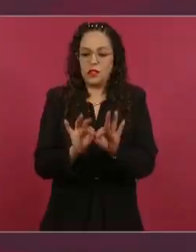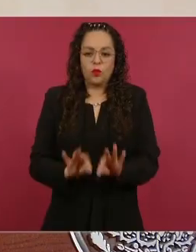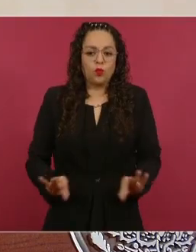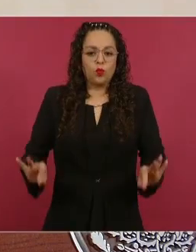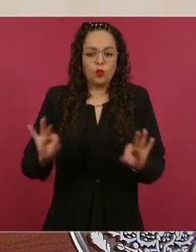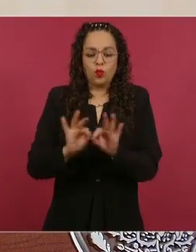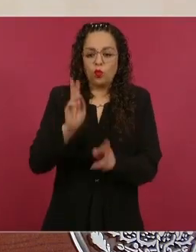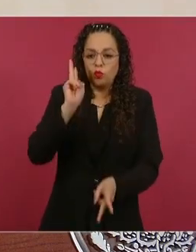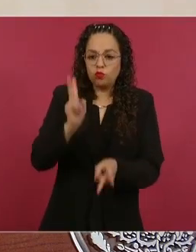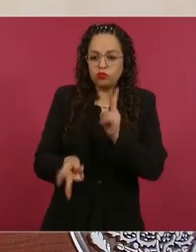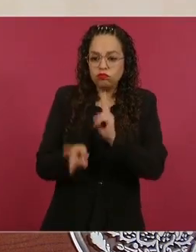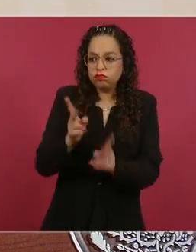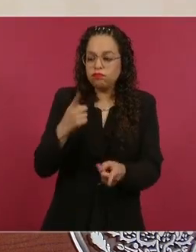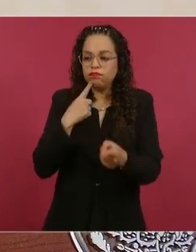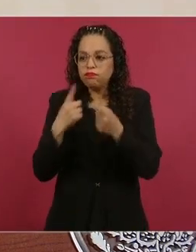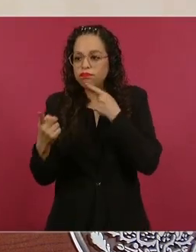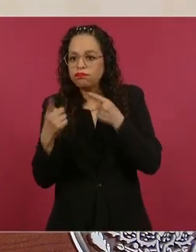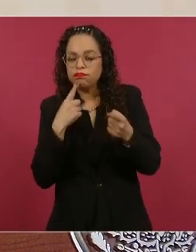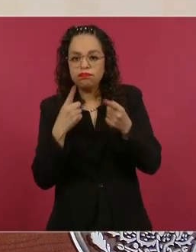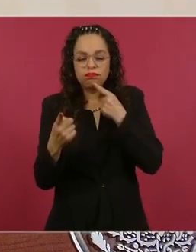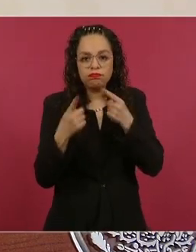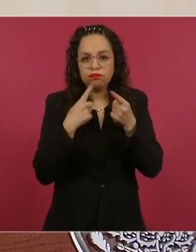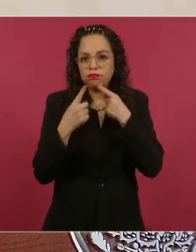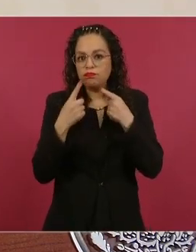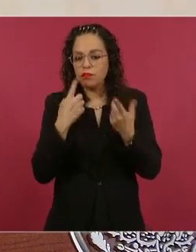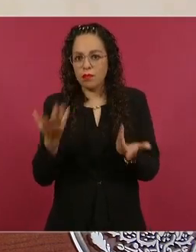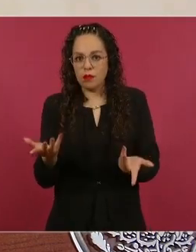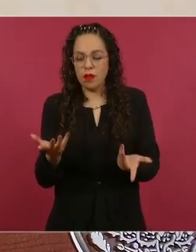en Venezuela